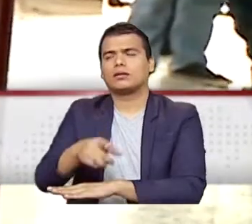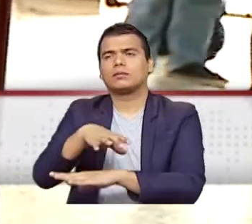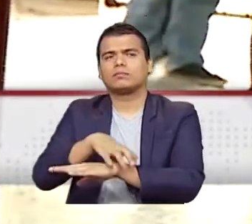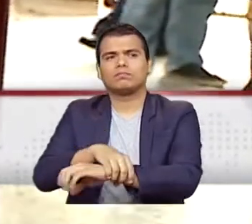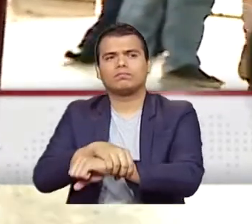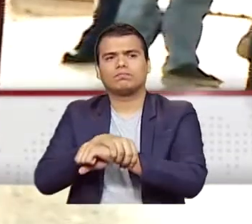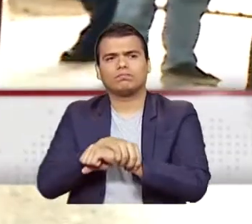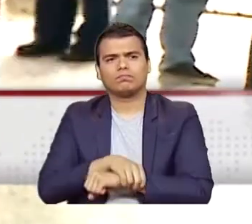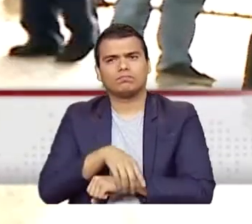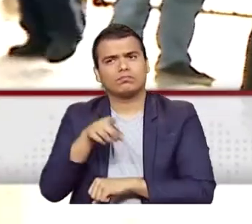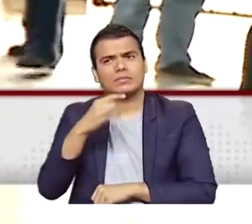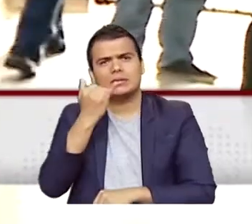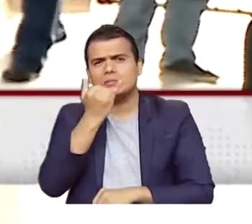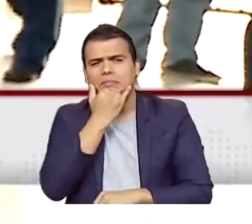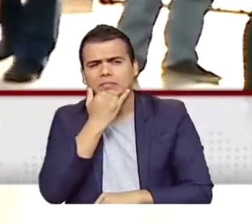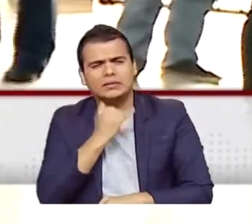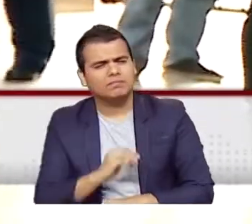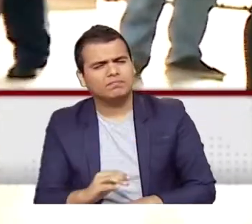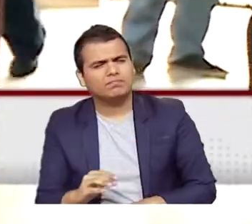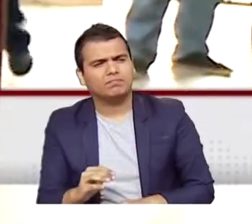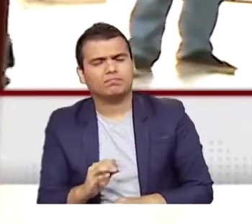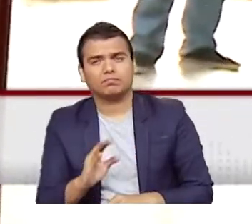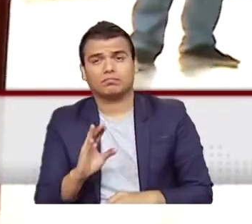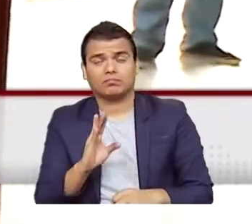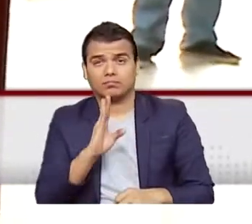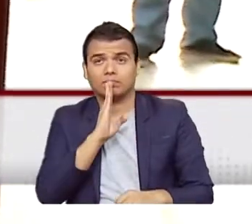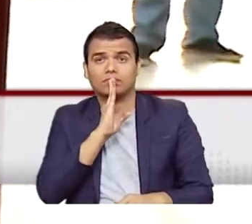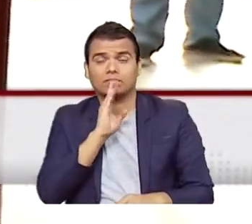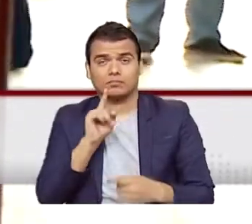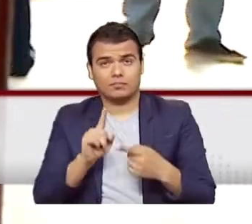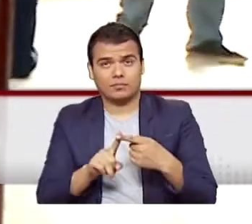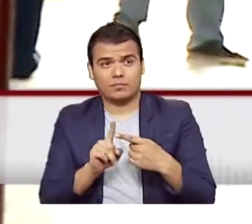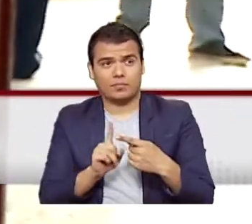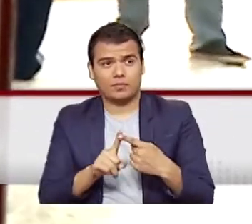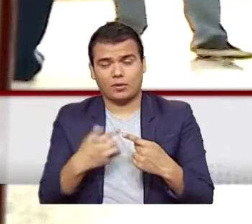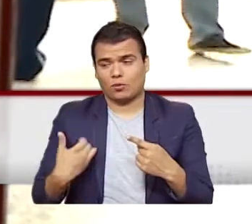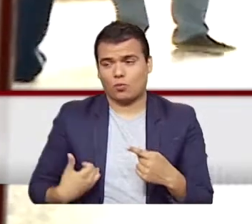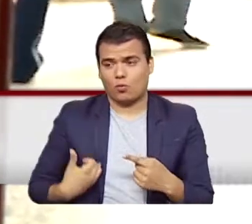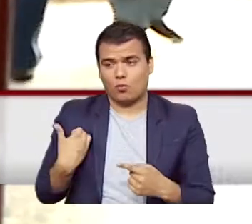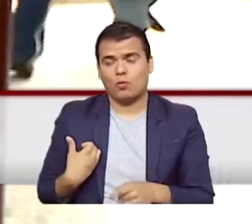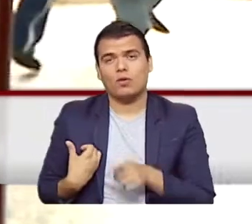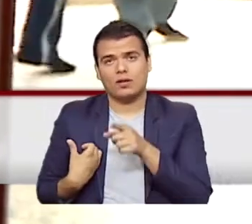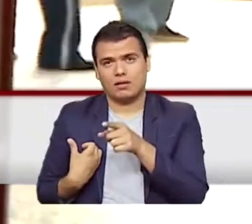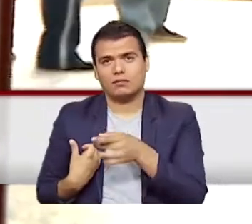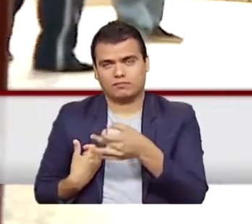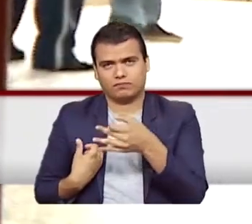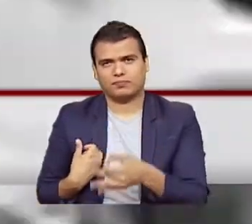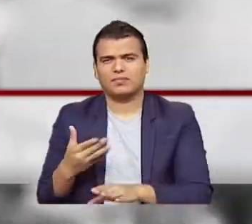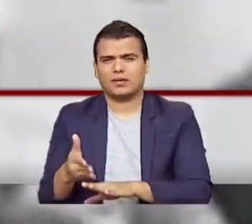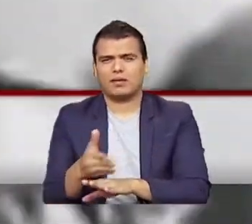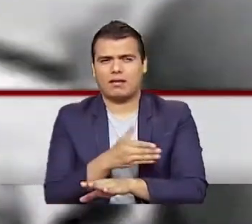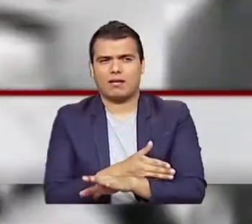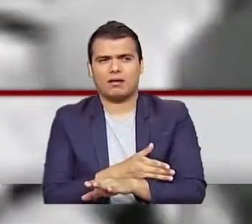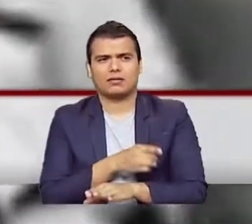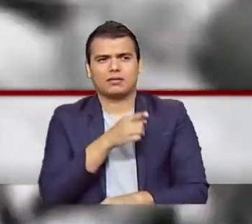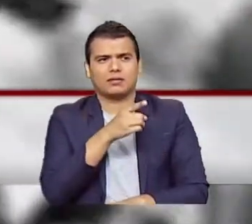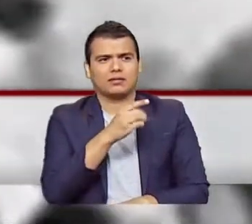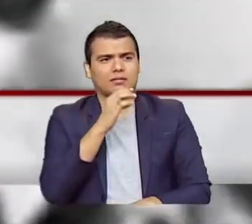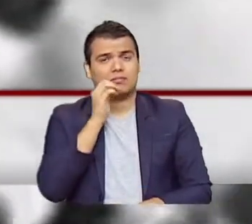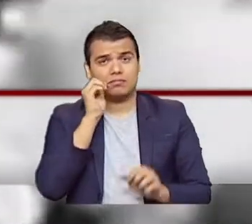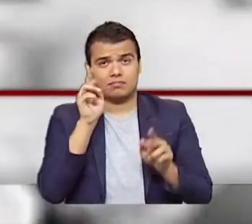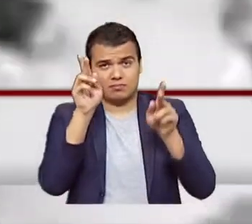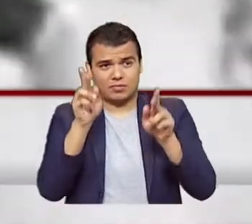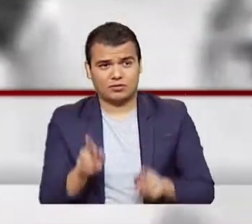imputación de cargos y legalización de captura en contra de un joven que había atacado a una